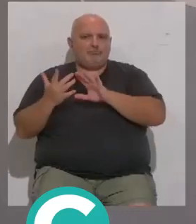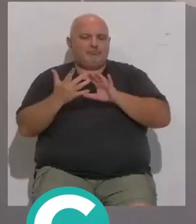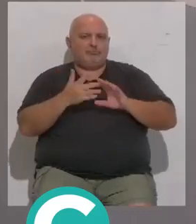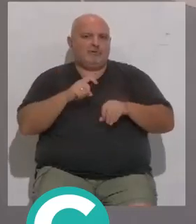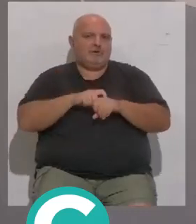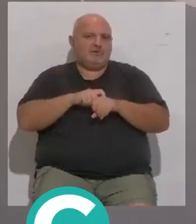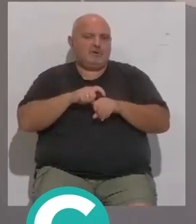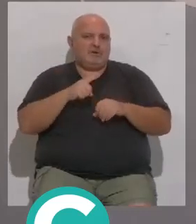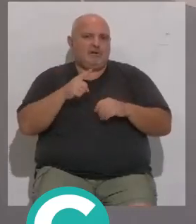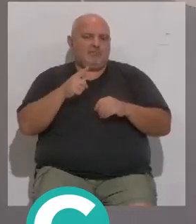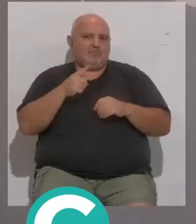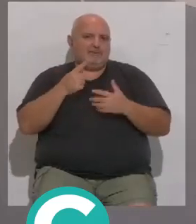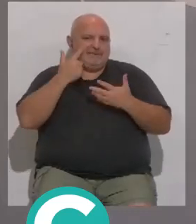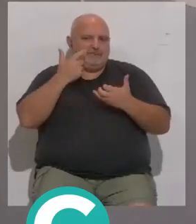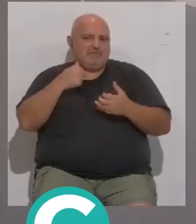a sus pupilos,